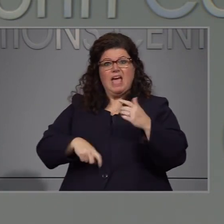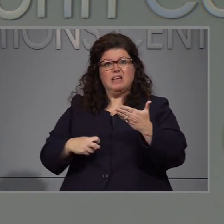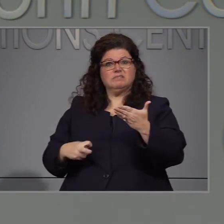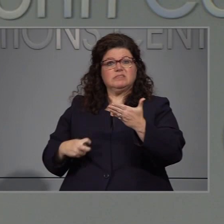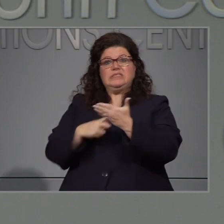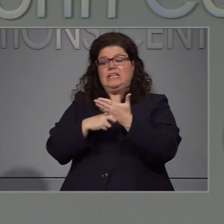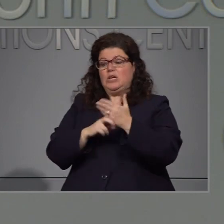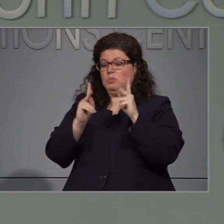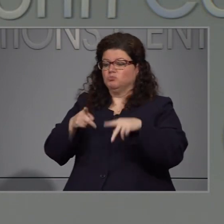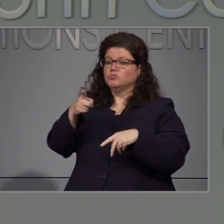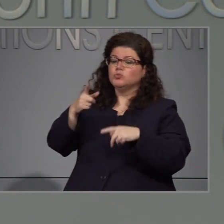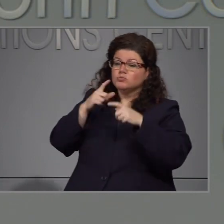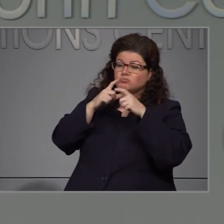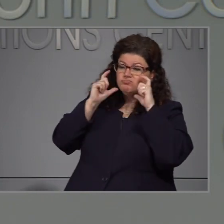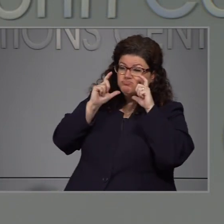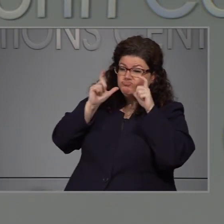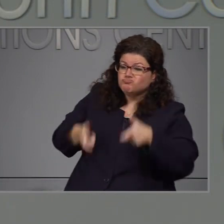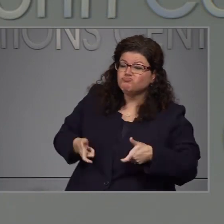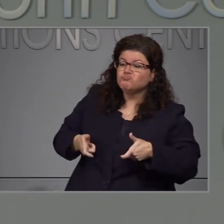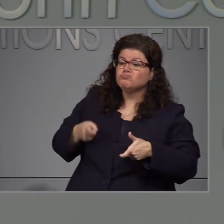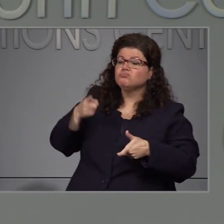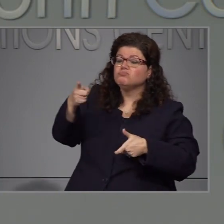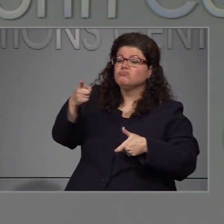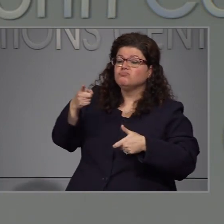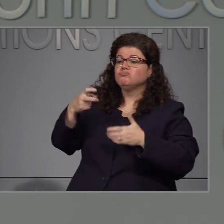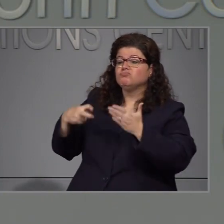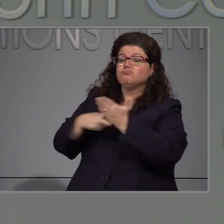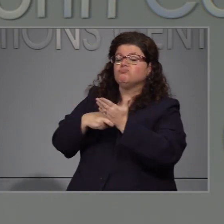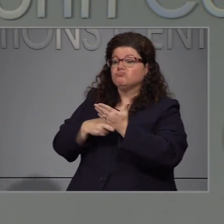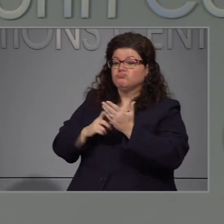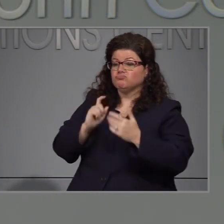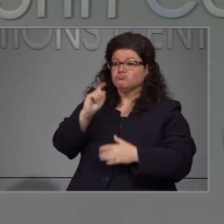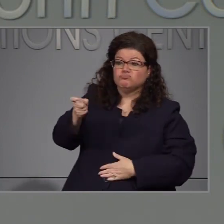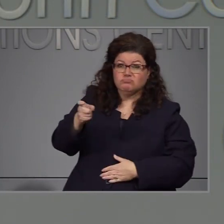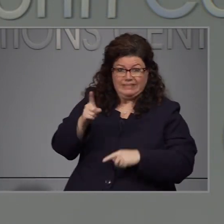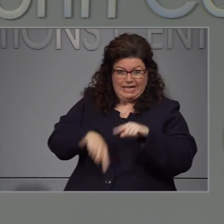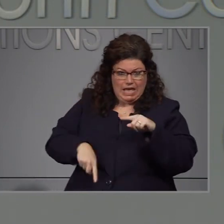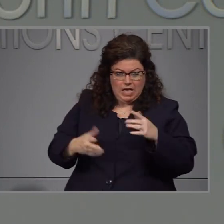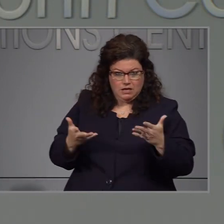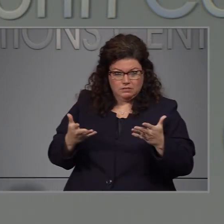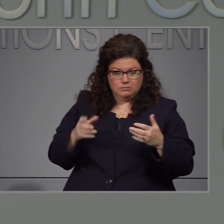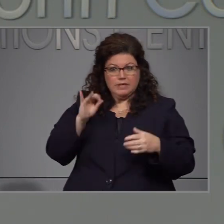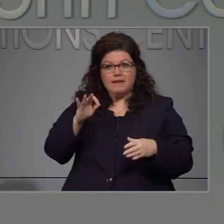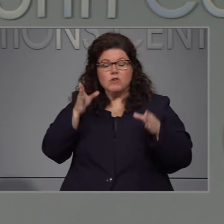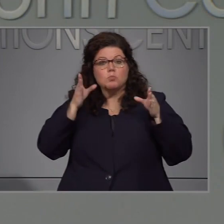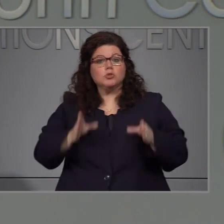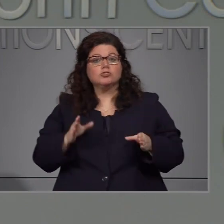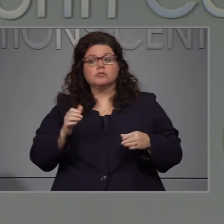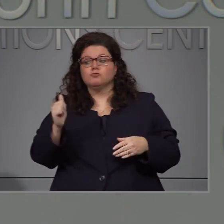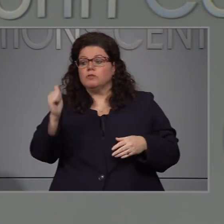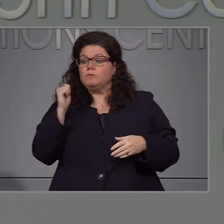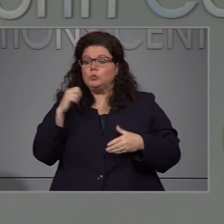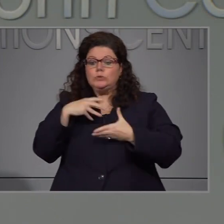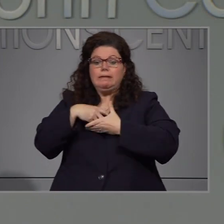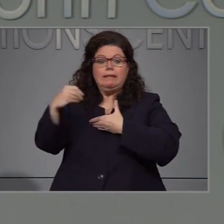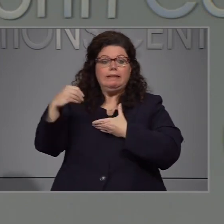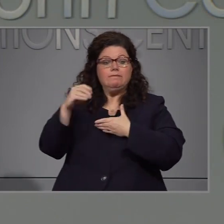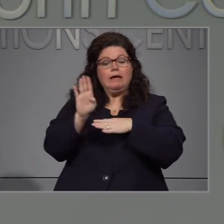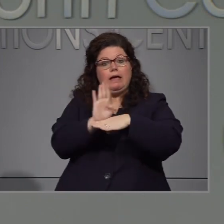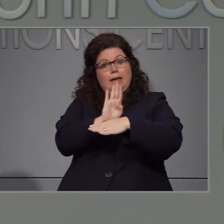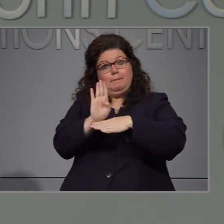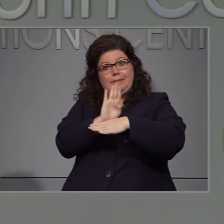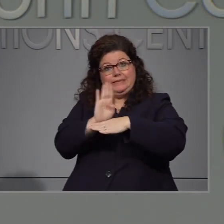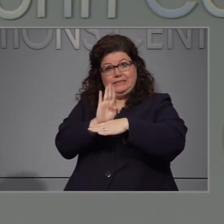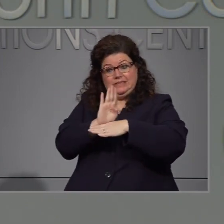Las policías no van a poder citar a alguien por no seguir esta ley. Si alguien se rehúsa a utilizar un